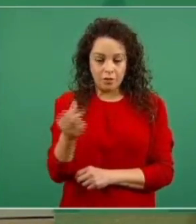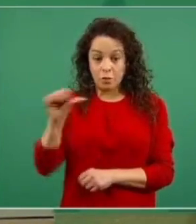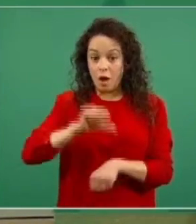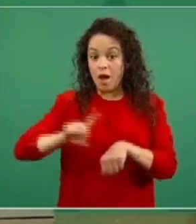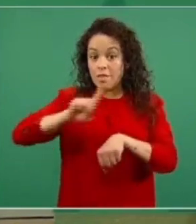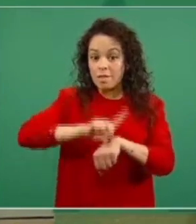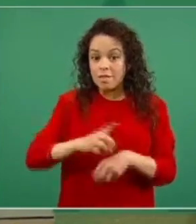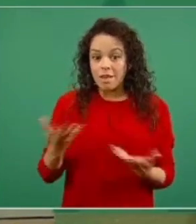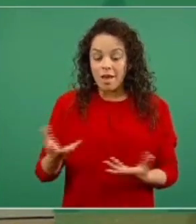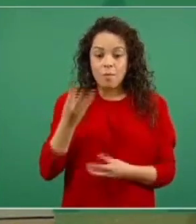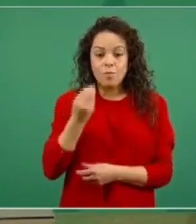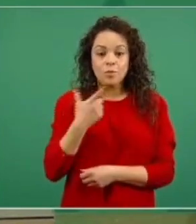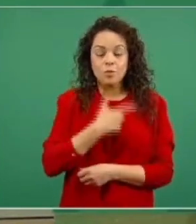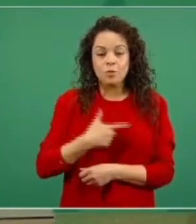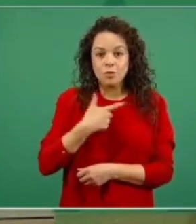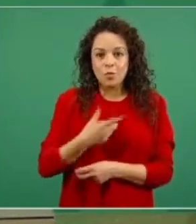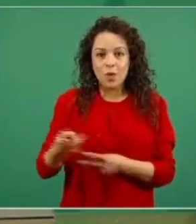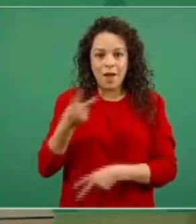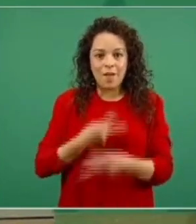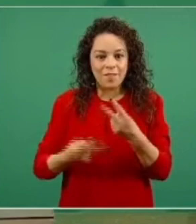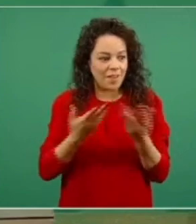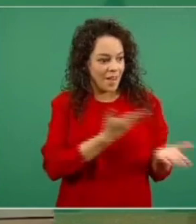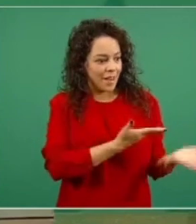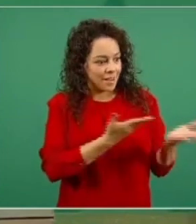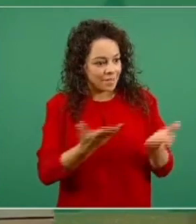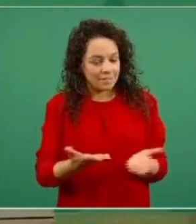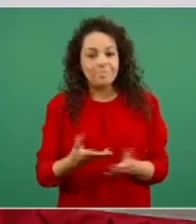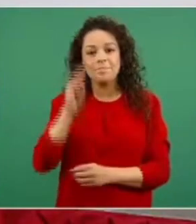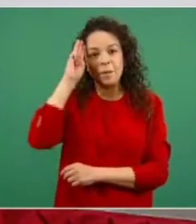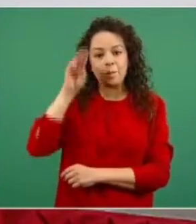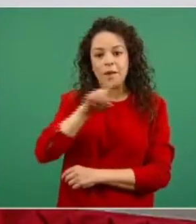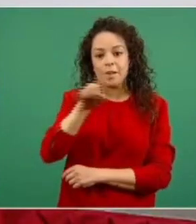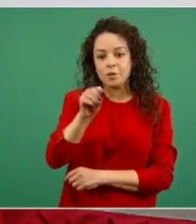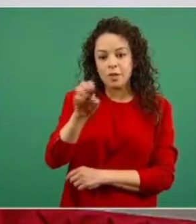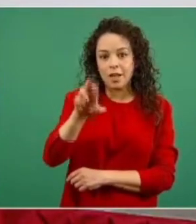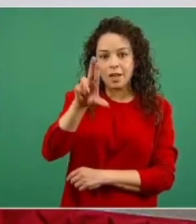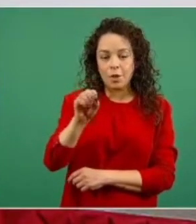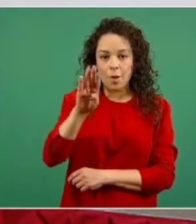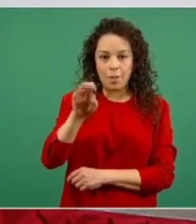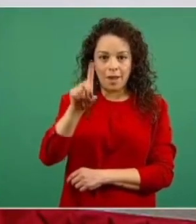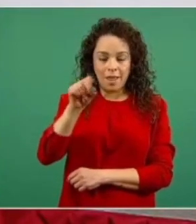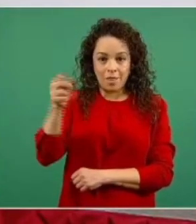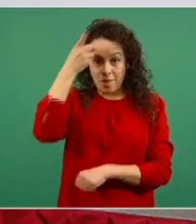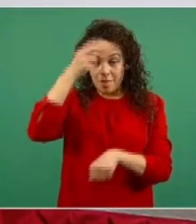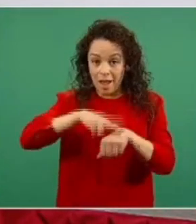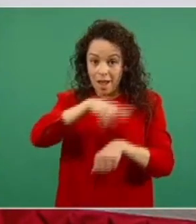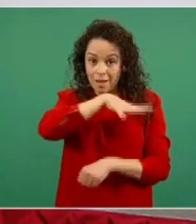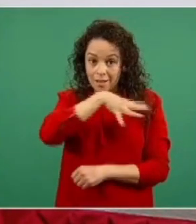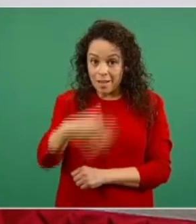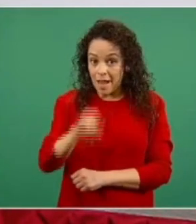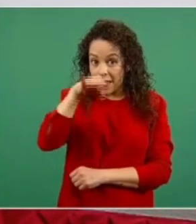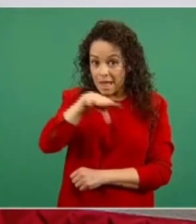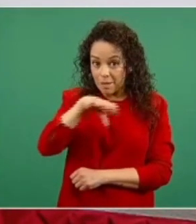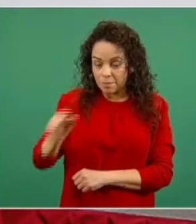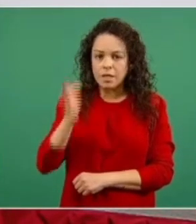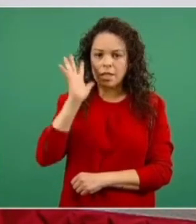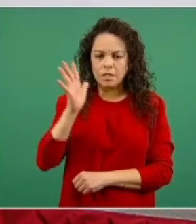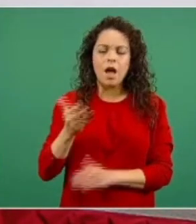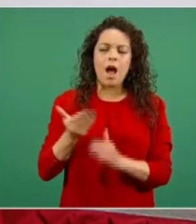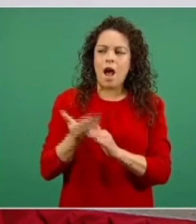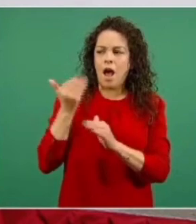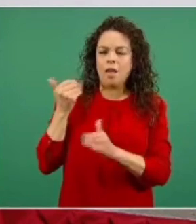mucho gusto recibir al maestro Zoé Robledo, director general del IMSS, que también ya ha estado con nosotros en